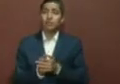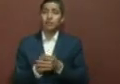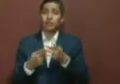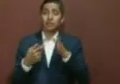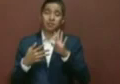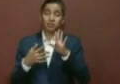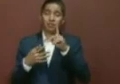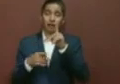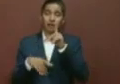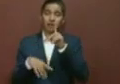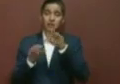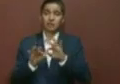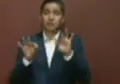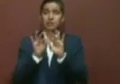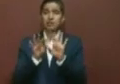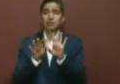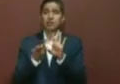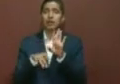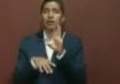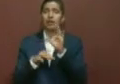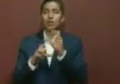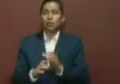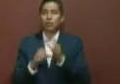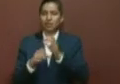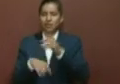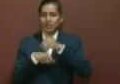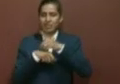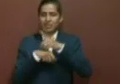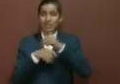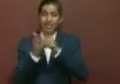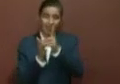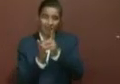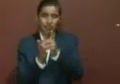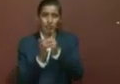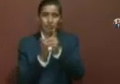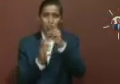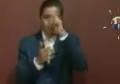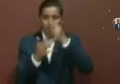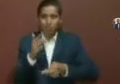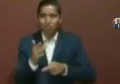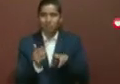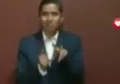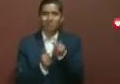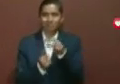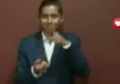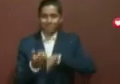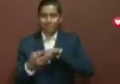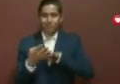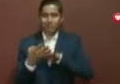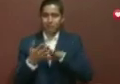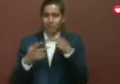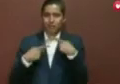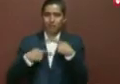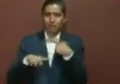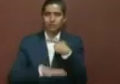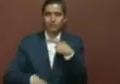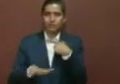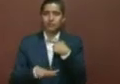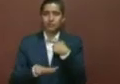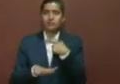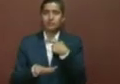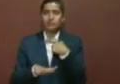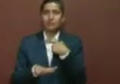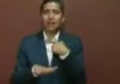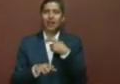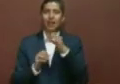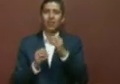particularmente pues cuidando que no se violenten los derechos de los internos o personas privadas de la